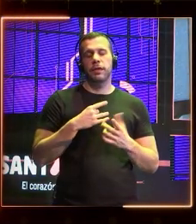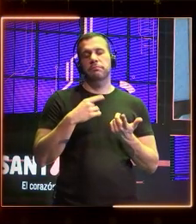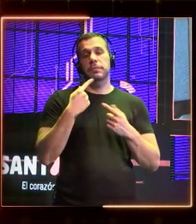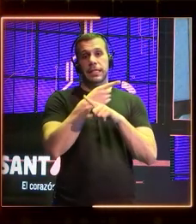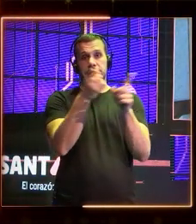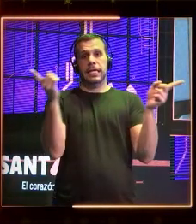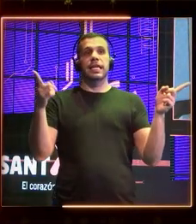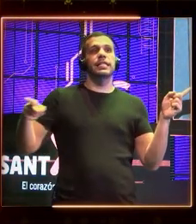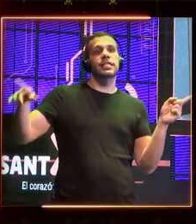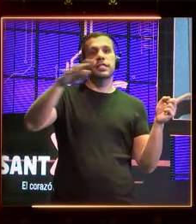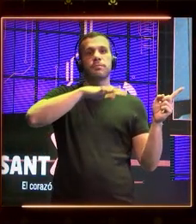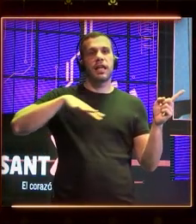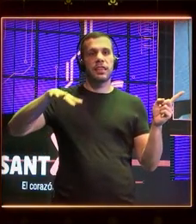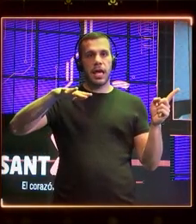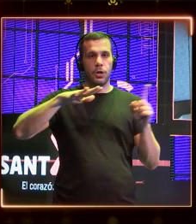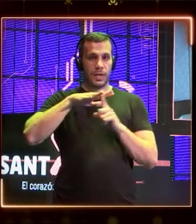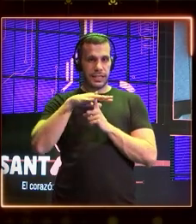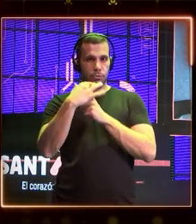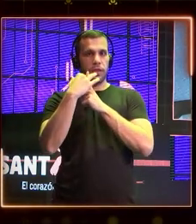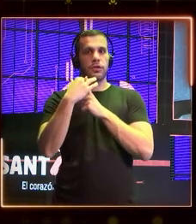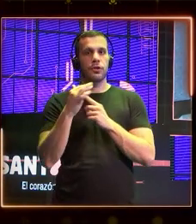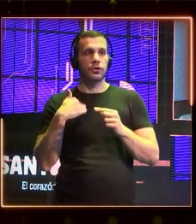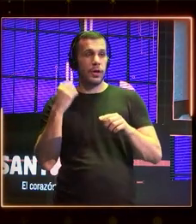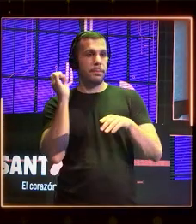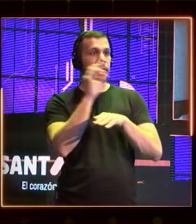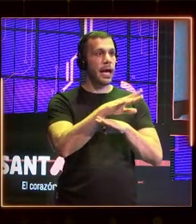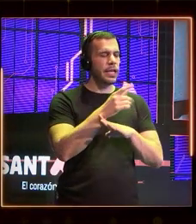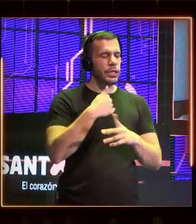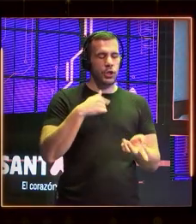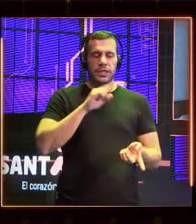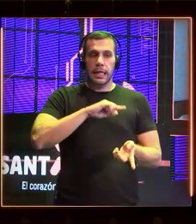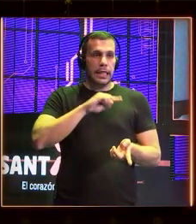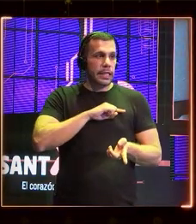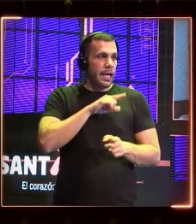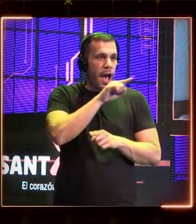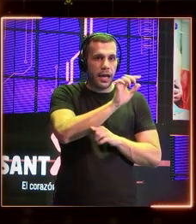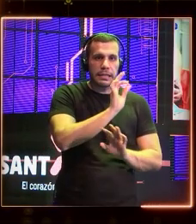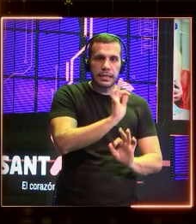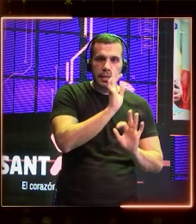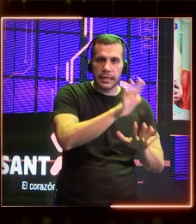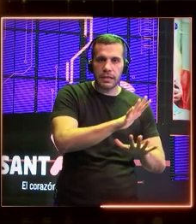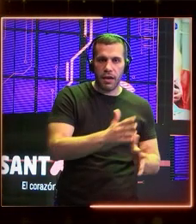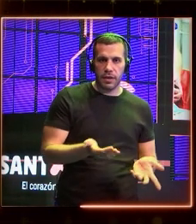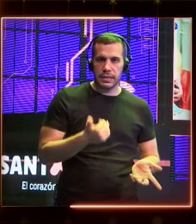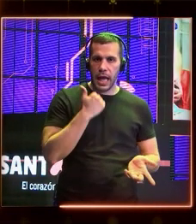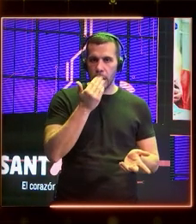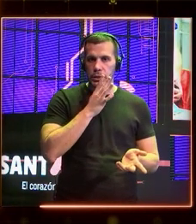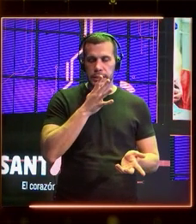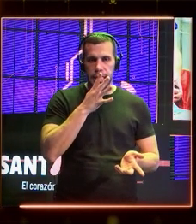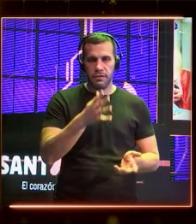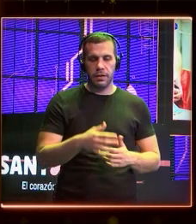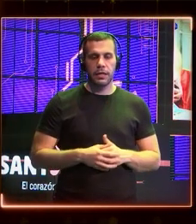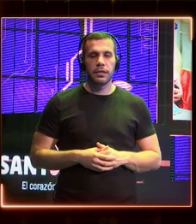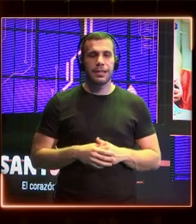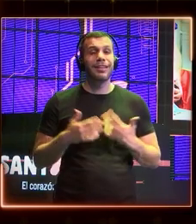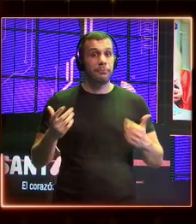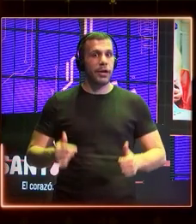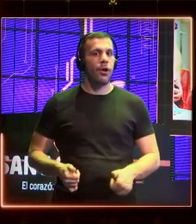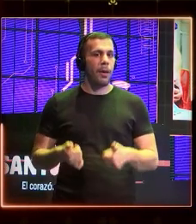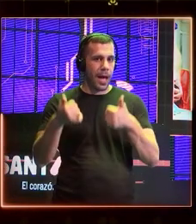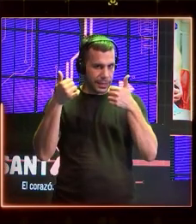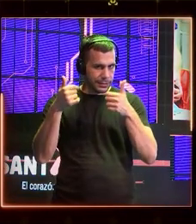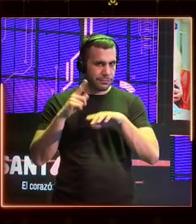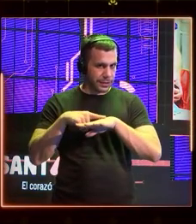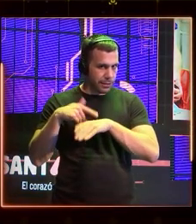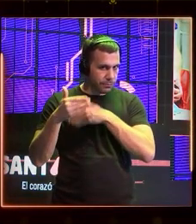encantan y estaba allí otra vez es una barbaridad Pero va a ir a más